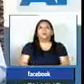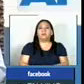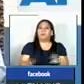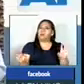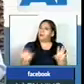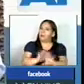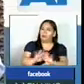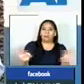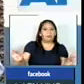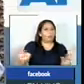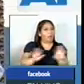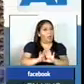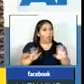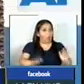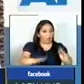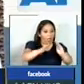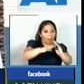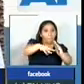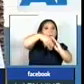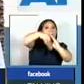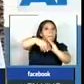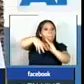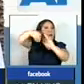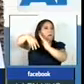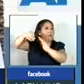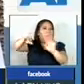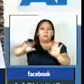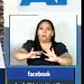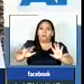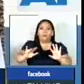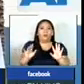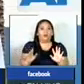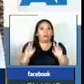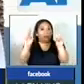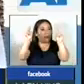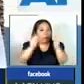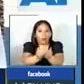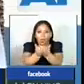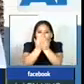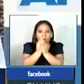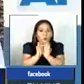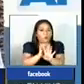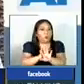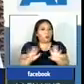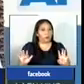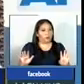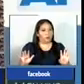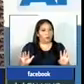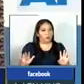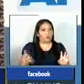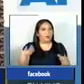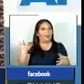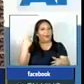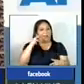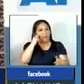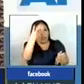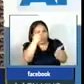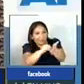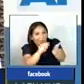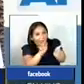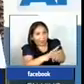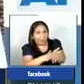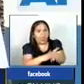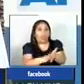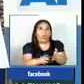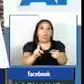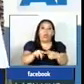tener ninguna suspensión en cuanto a agua. Se habían circulado varias fechas, las 2